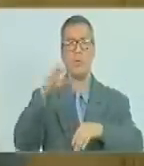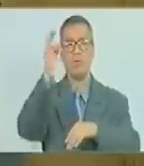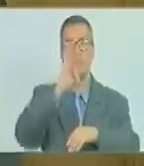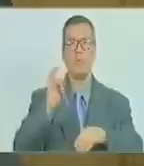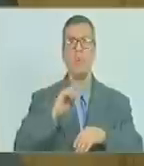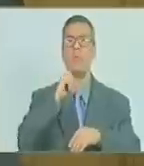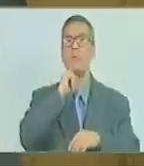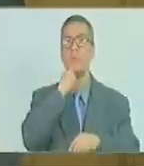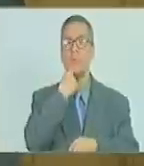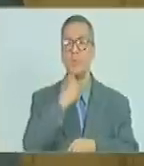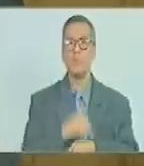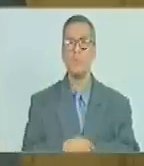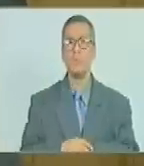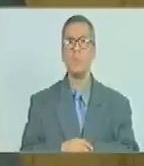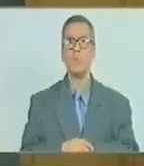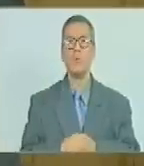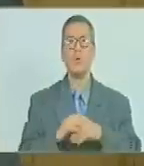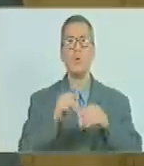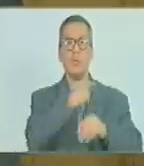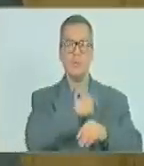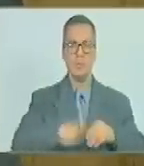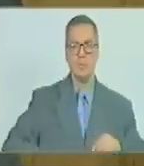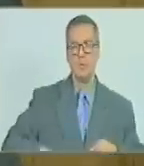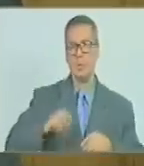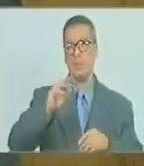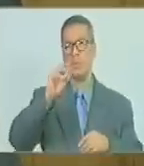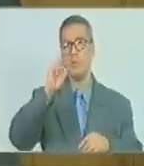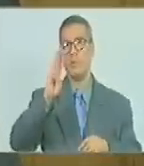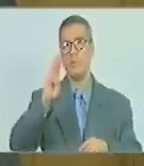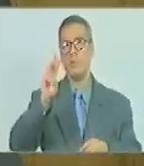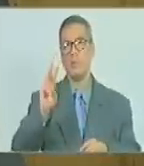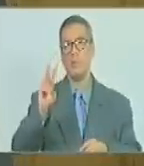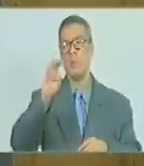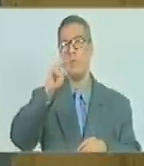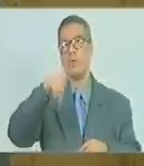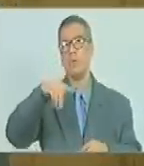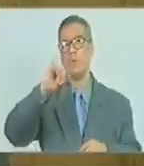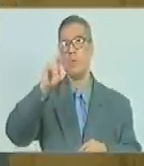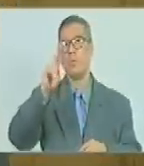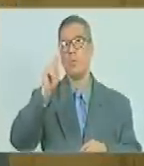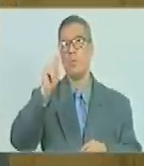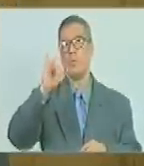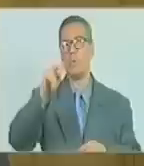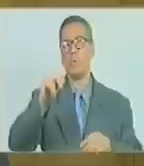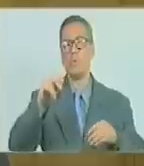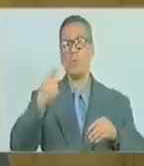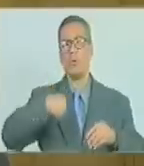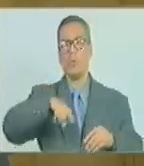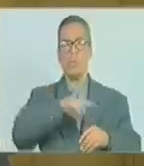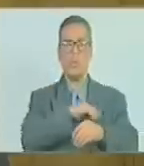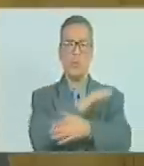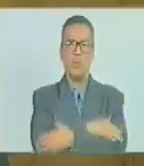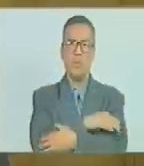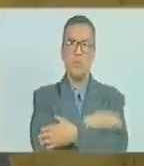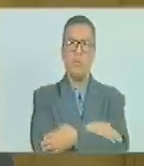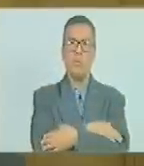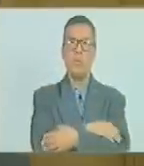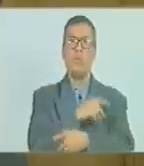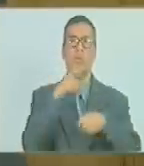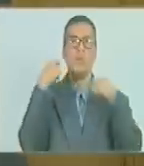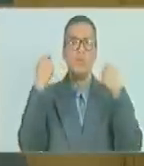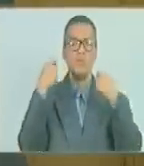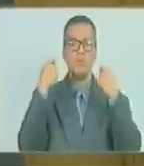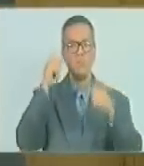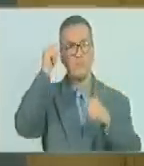Federación de Rusia, al presidente Vladimir Putin, nuestras felicitaciones con motivo